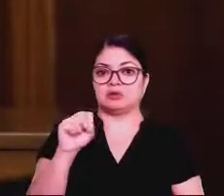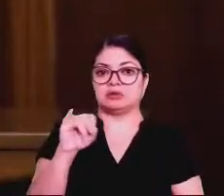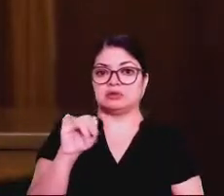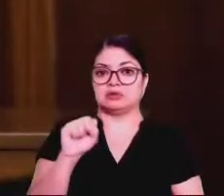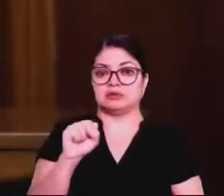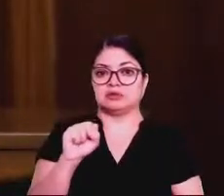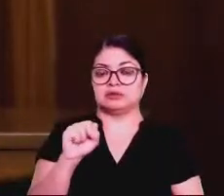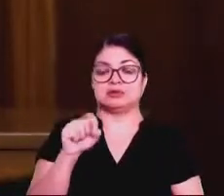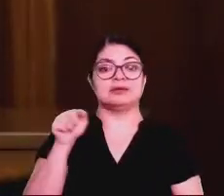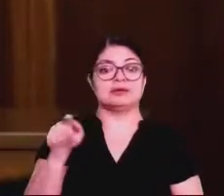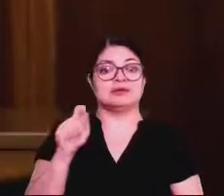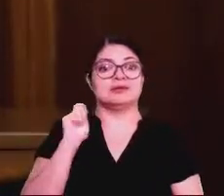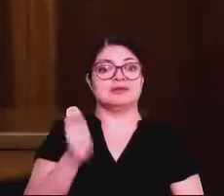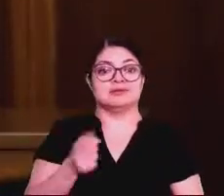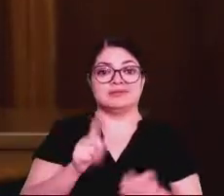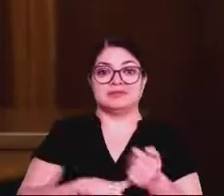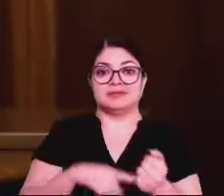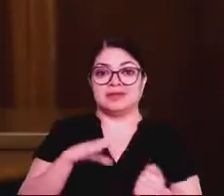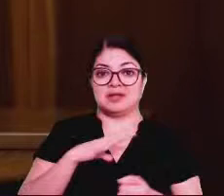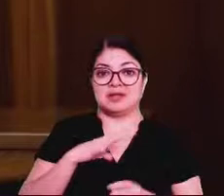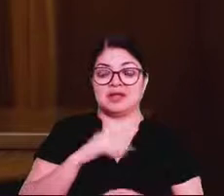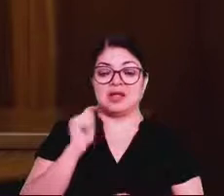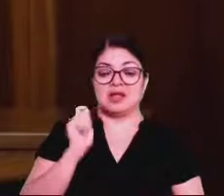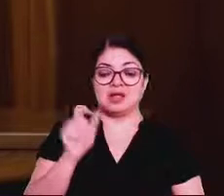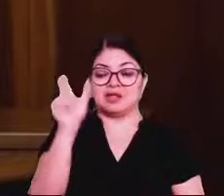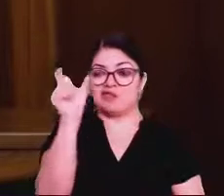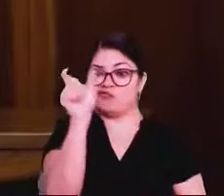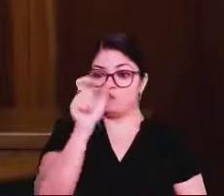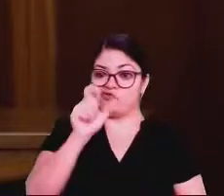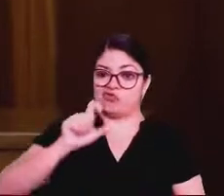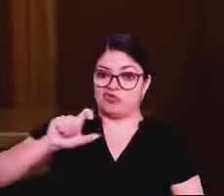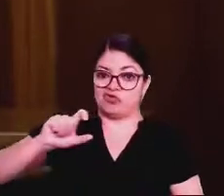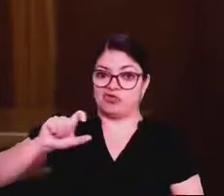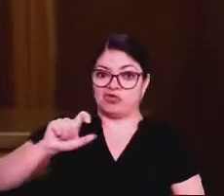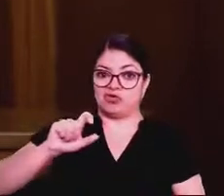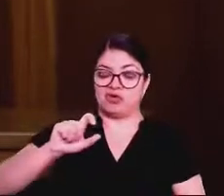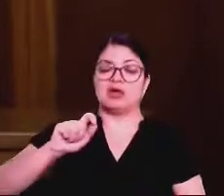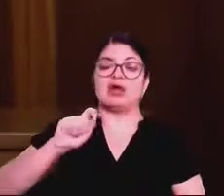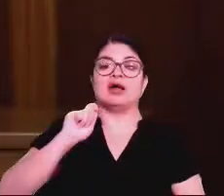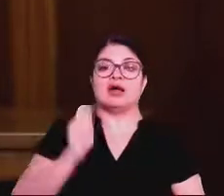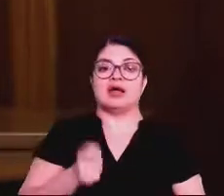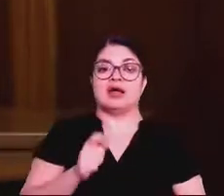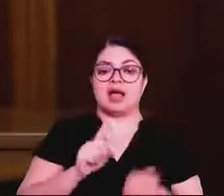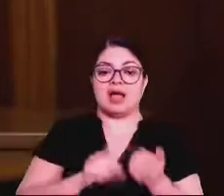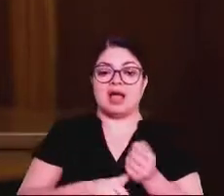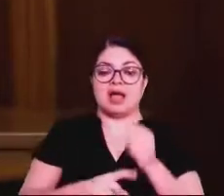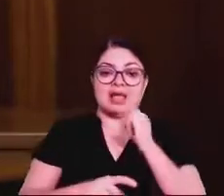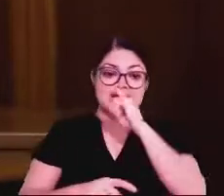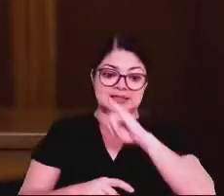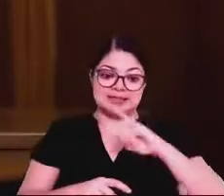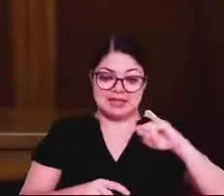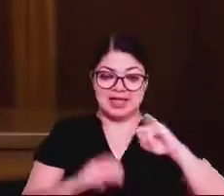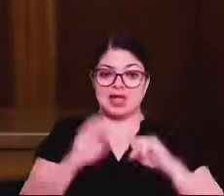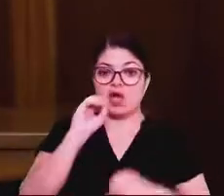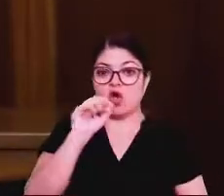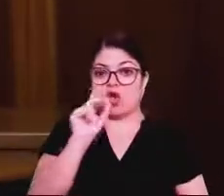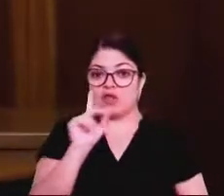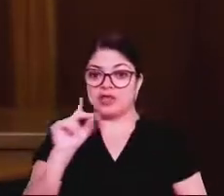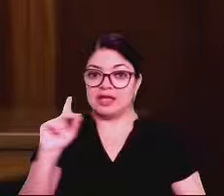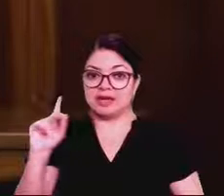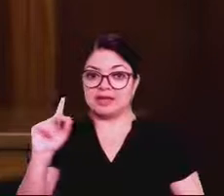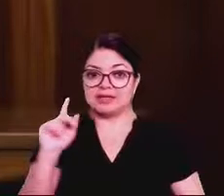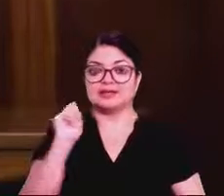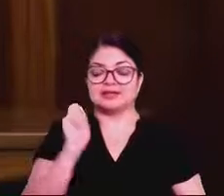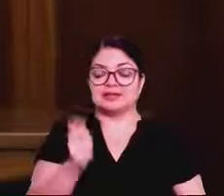la cual consiste en la desviación lateral o desviación hacia la izquierda o la derecha de